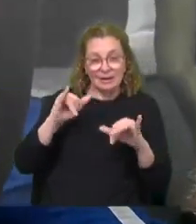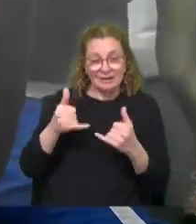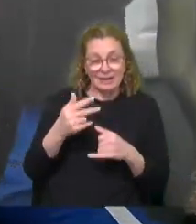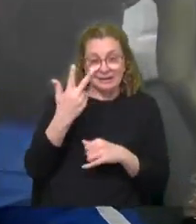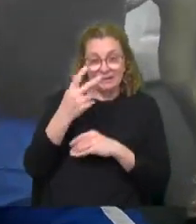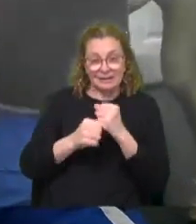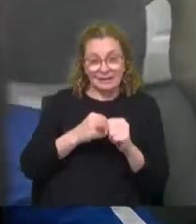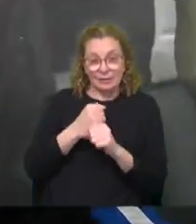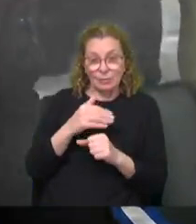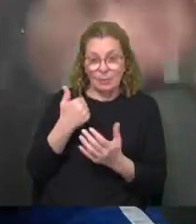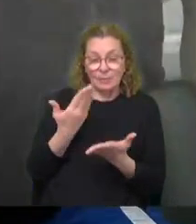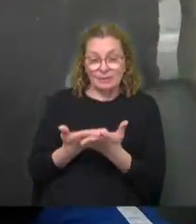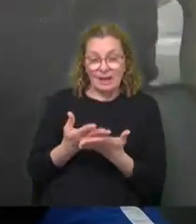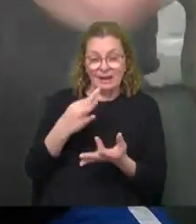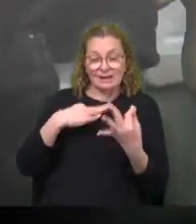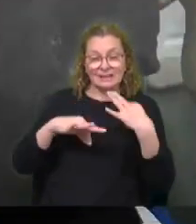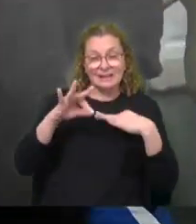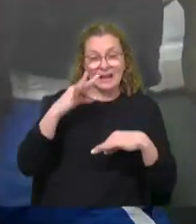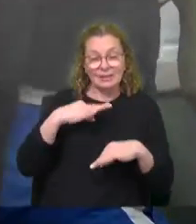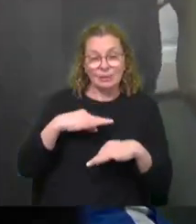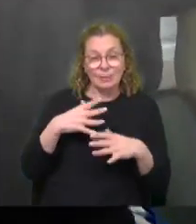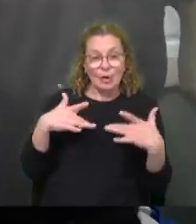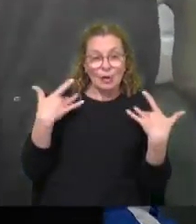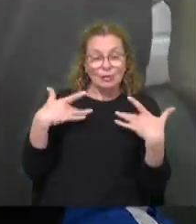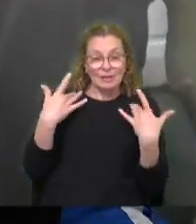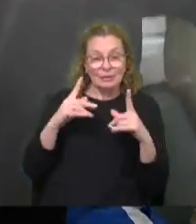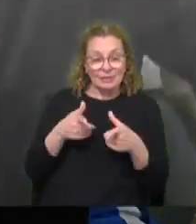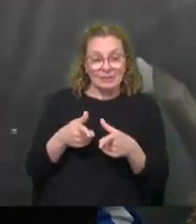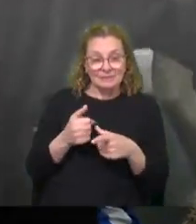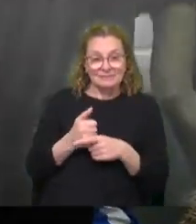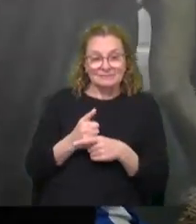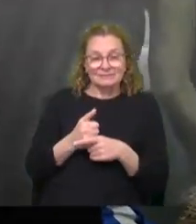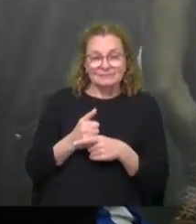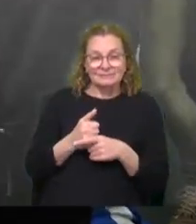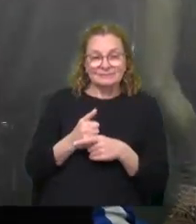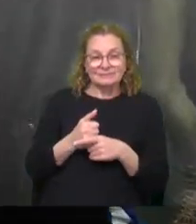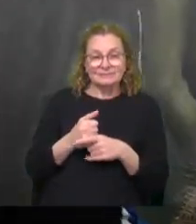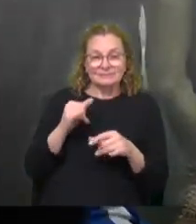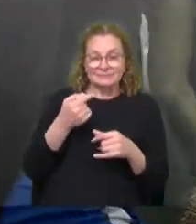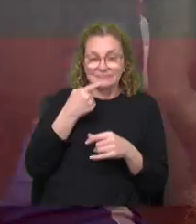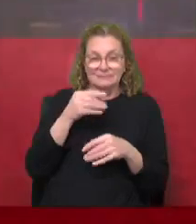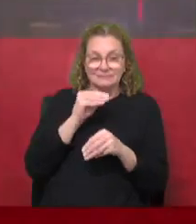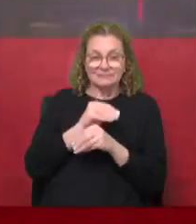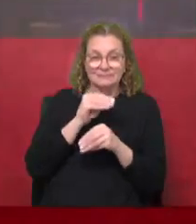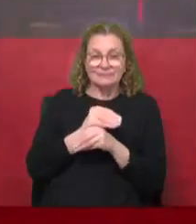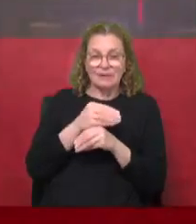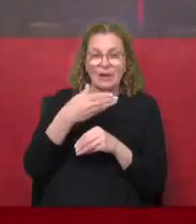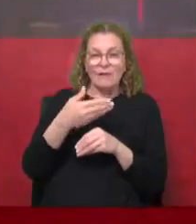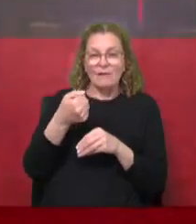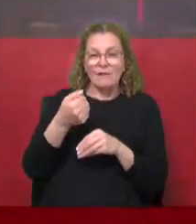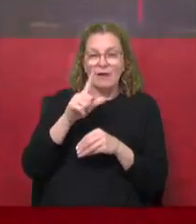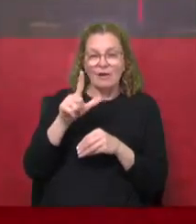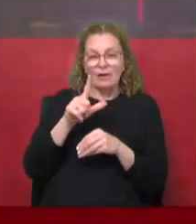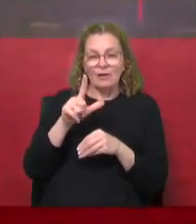tercer año que vamos a presentar en el Teatro Solís, y súper contentos también de estar. Ya que mencionaste la cultura ballroom, a ver si